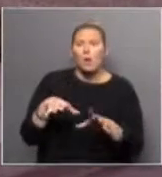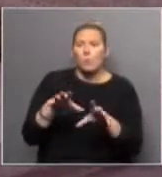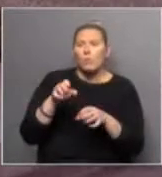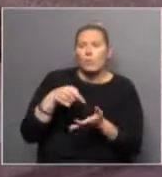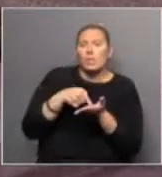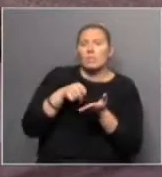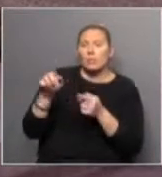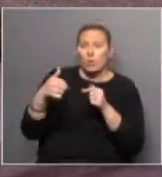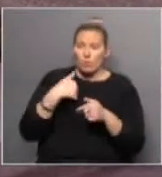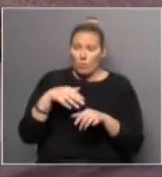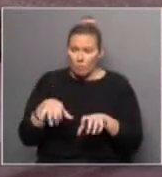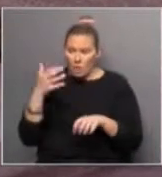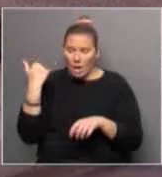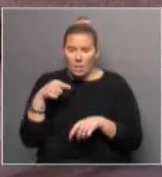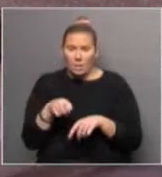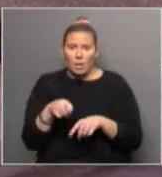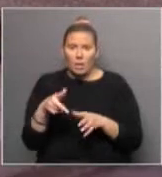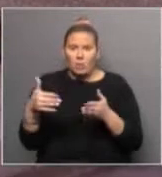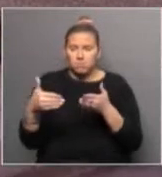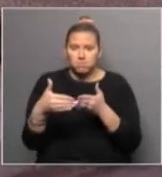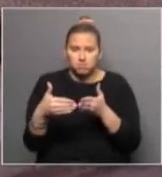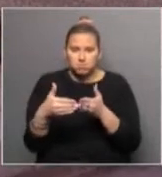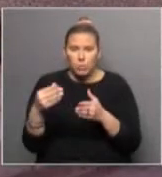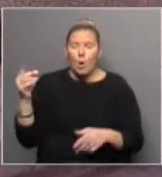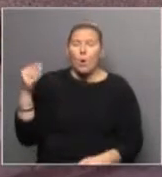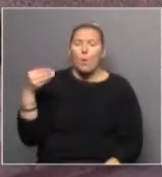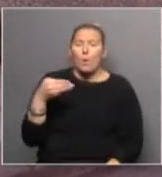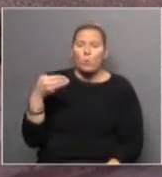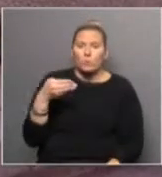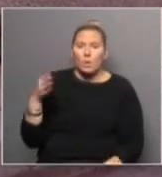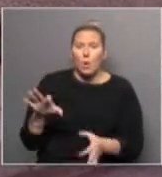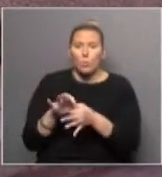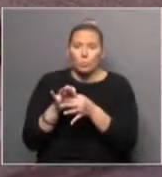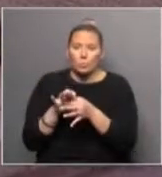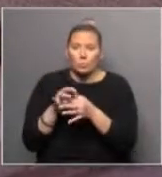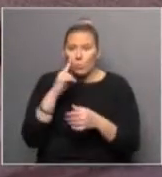centro, yo que en ese momento vivía en el límite del Buceo y la Unión, en Avenida Italia y Comercio,